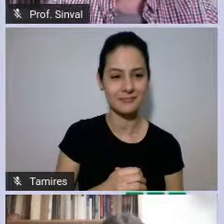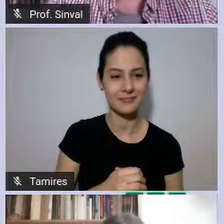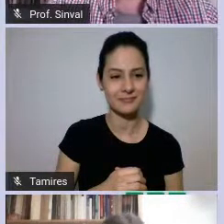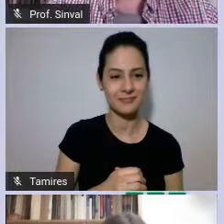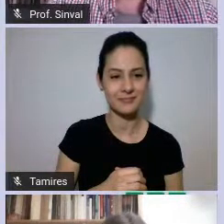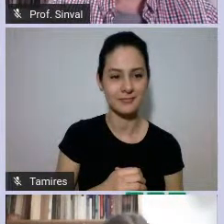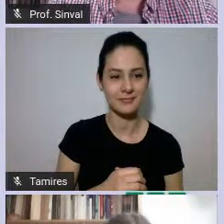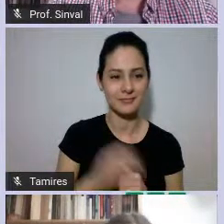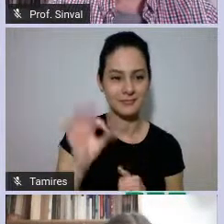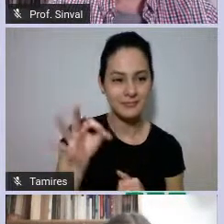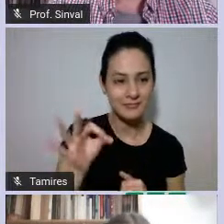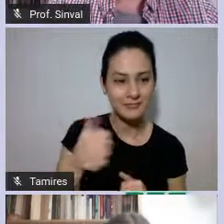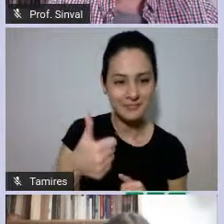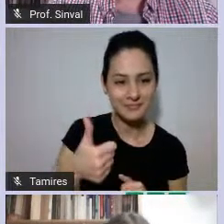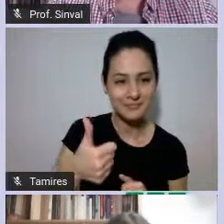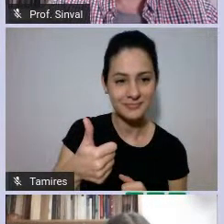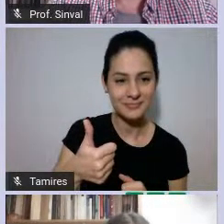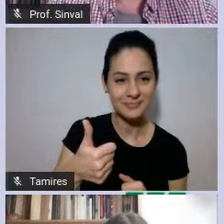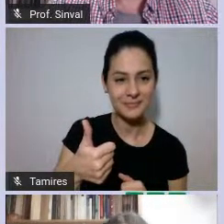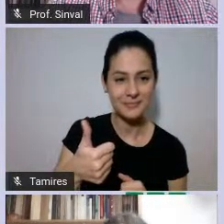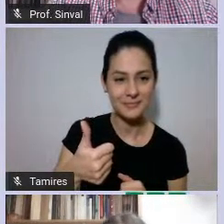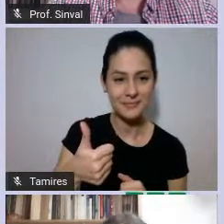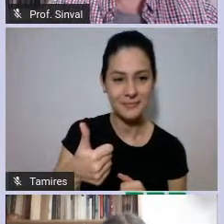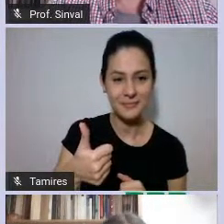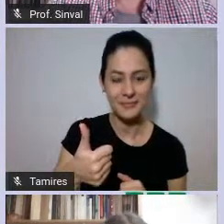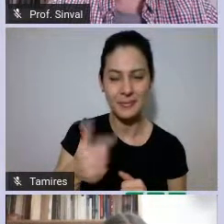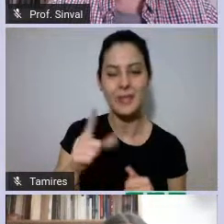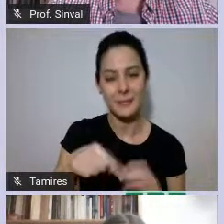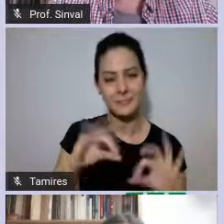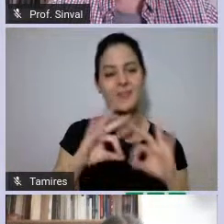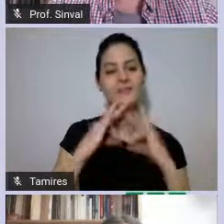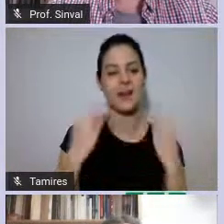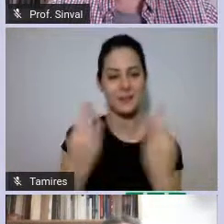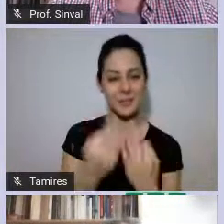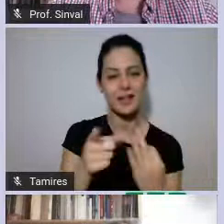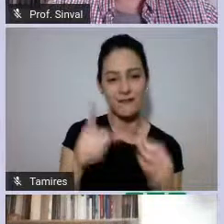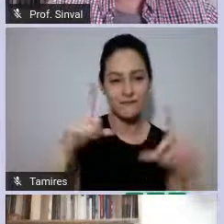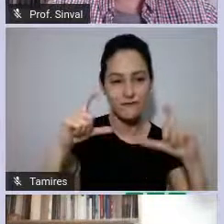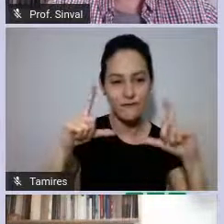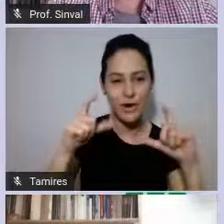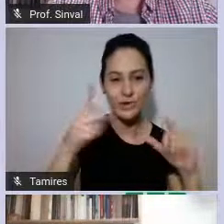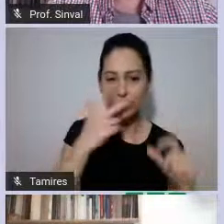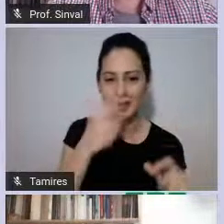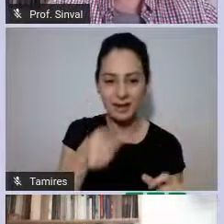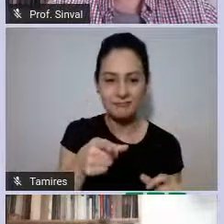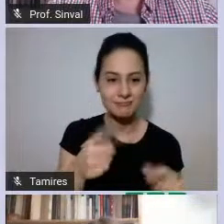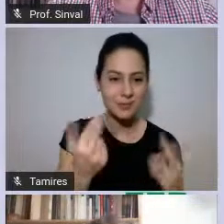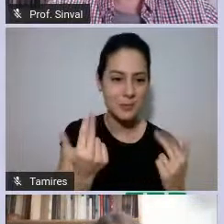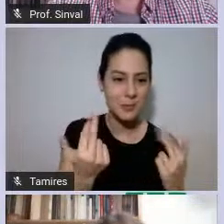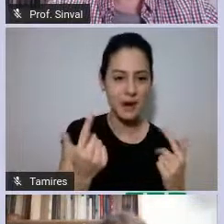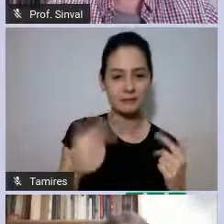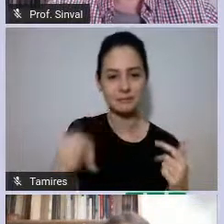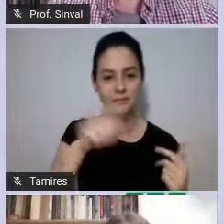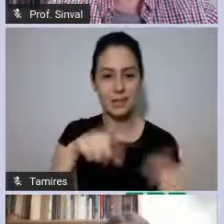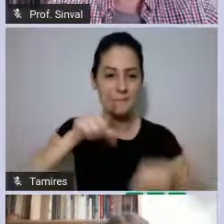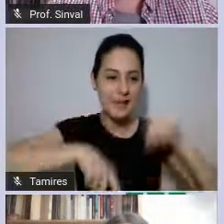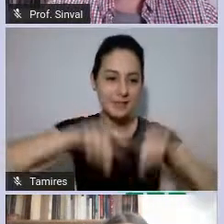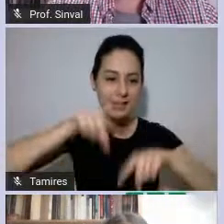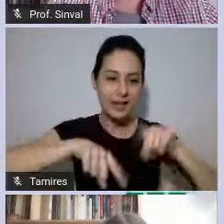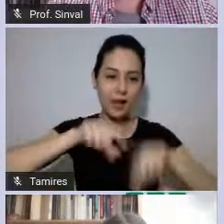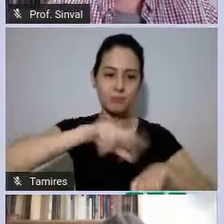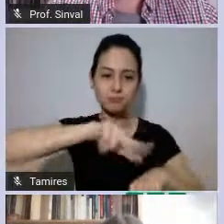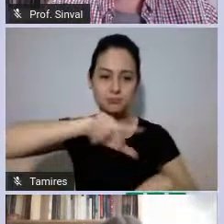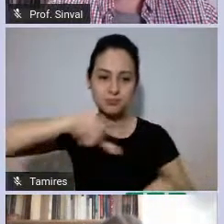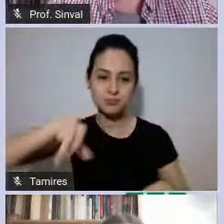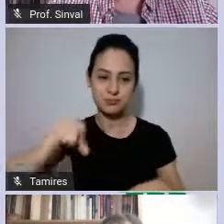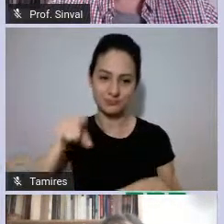Sí, es un ex voto, sí es algo familiar para ustedes, son estas... diferentes materiales, de diferentes maneras,